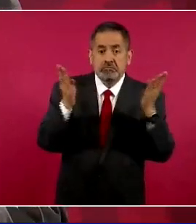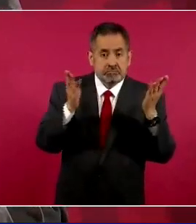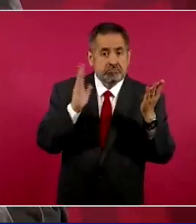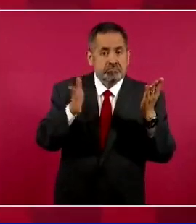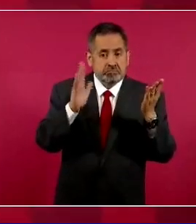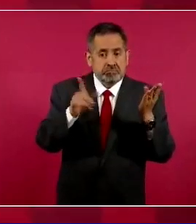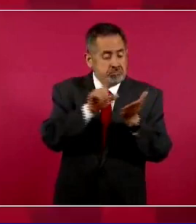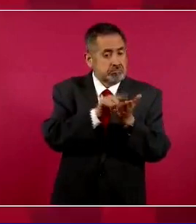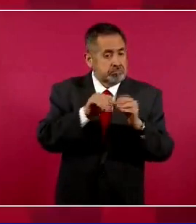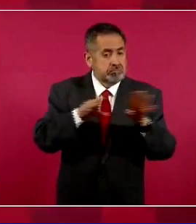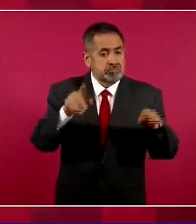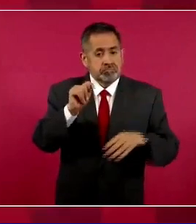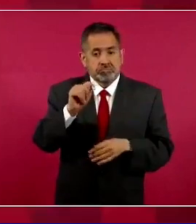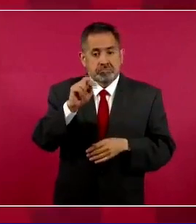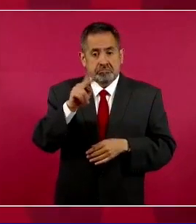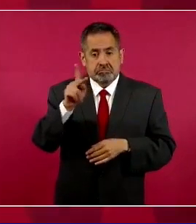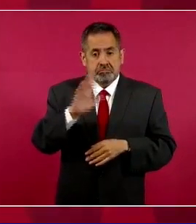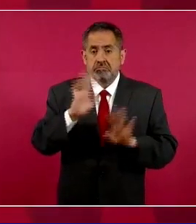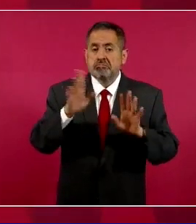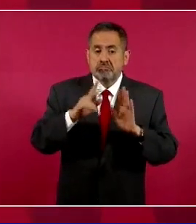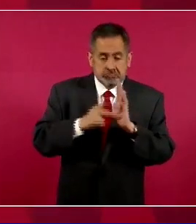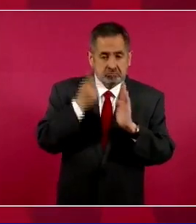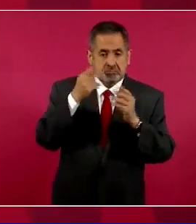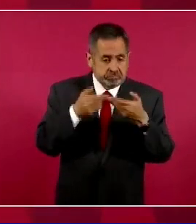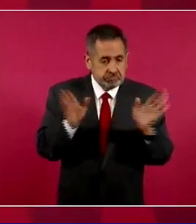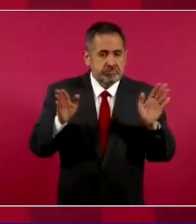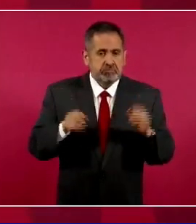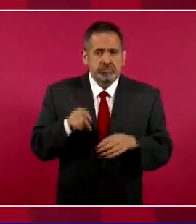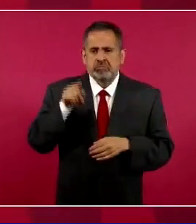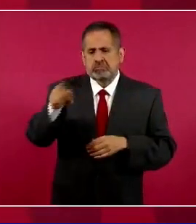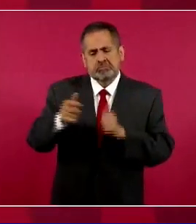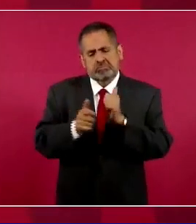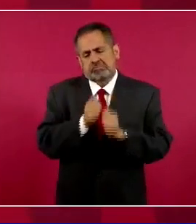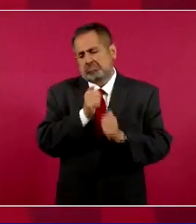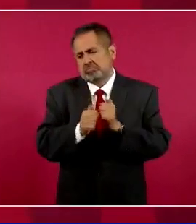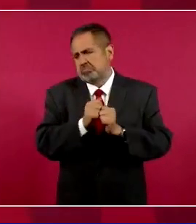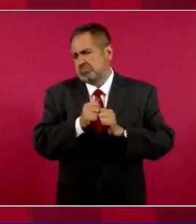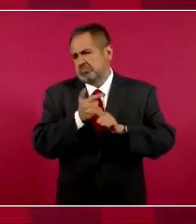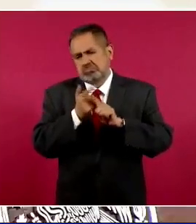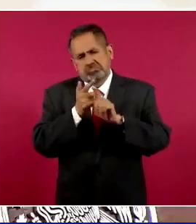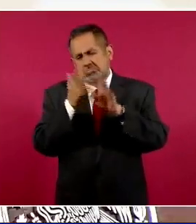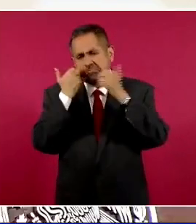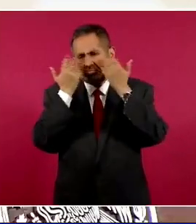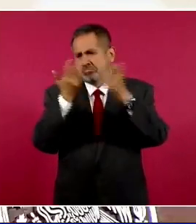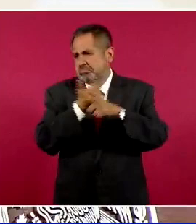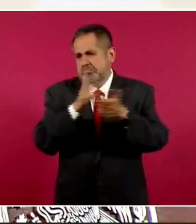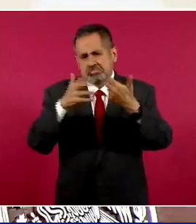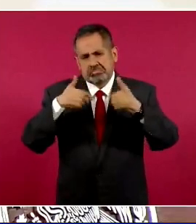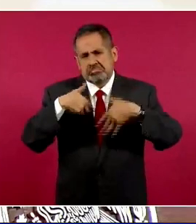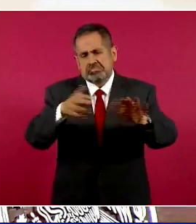entrada a su cuenta y él puede decir pues lo que quiera